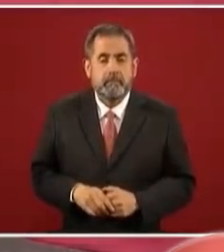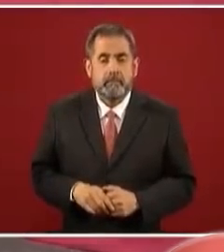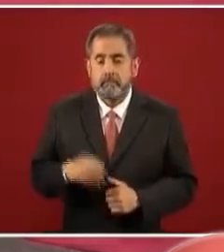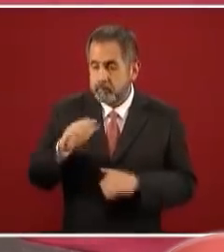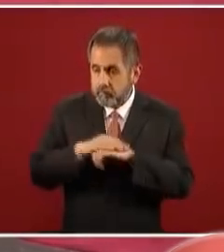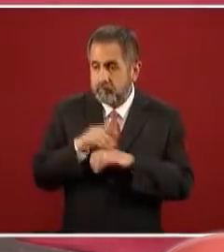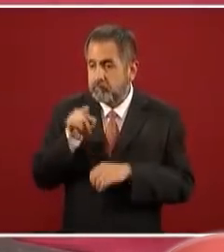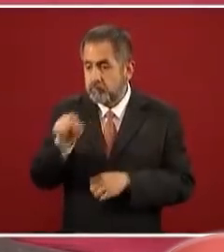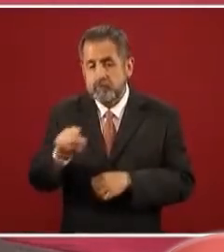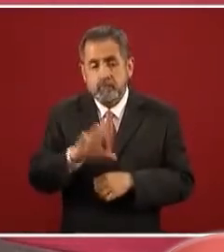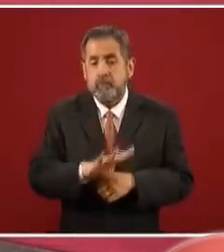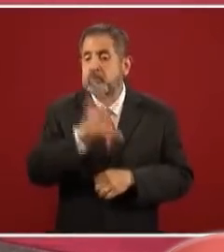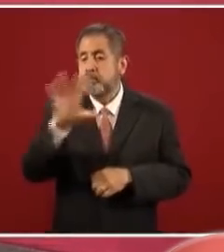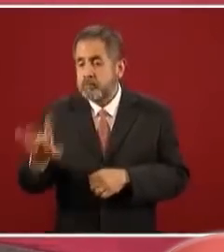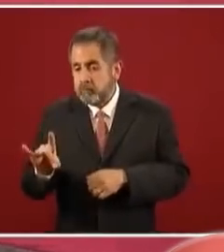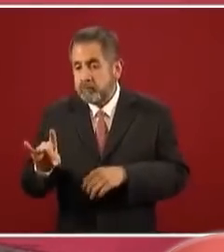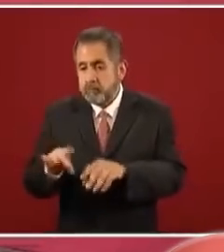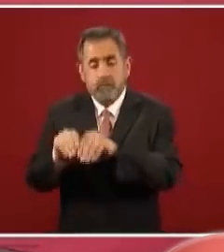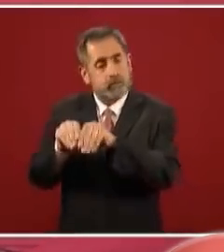transmítale